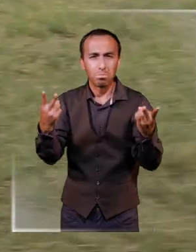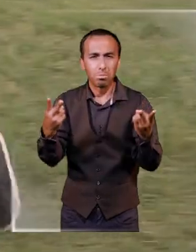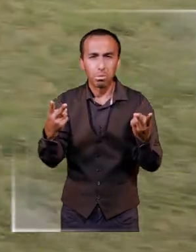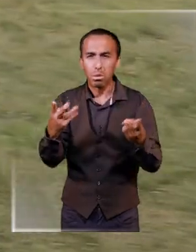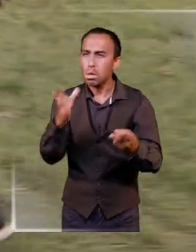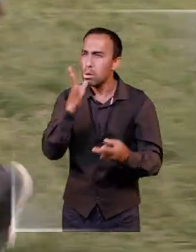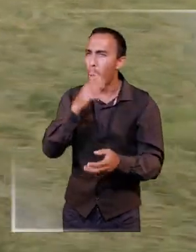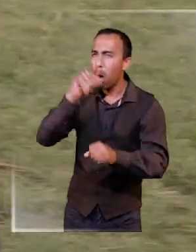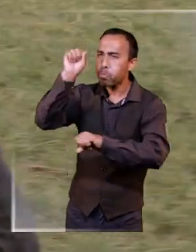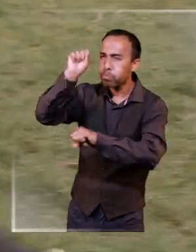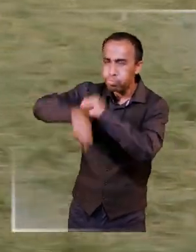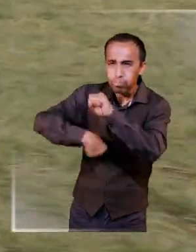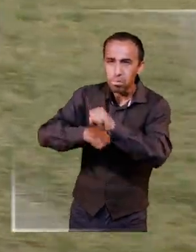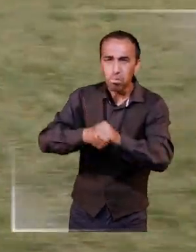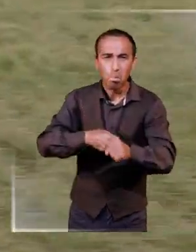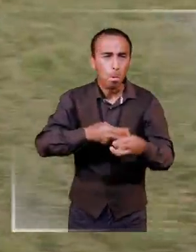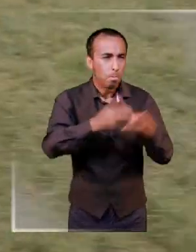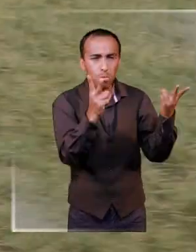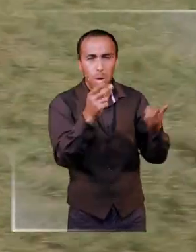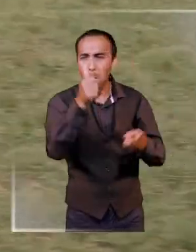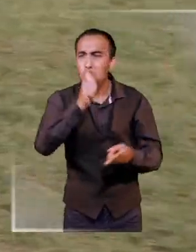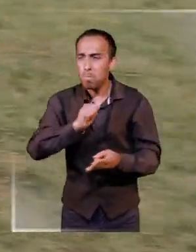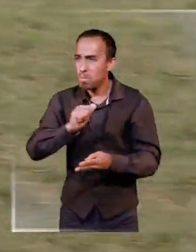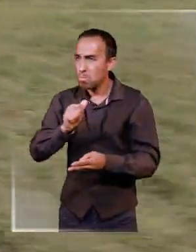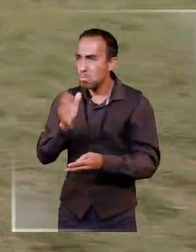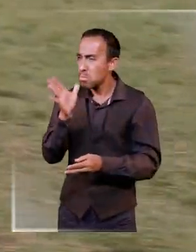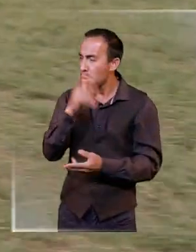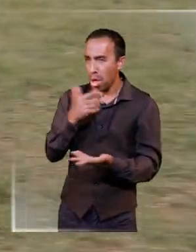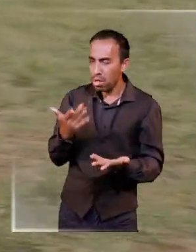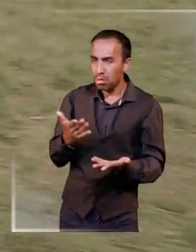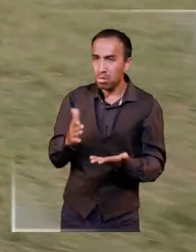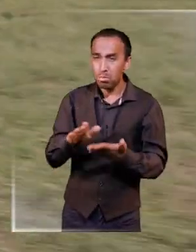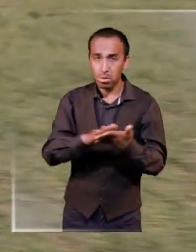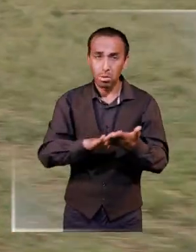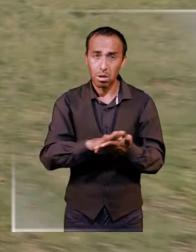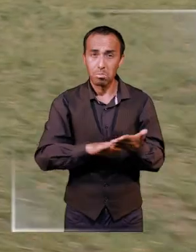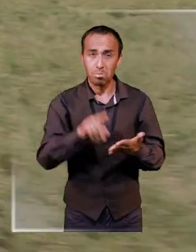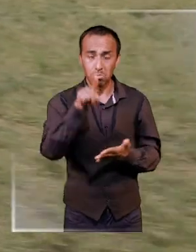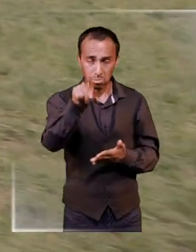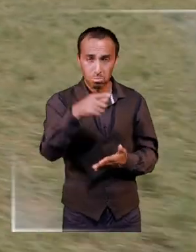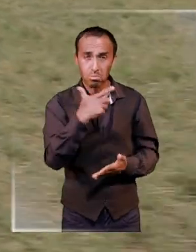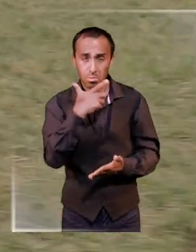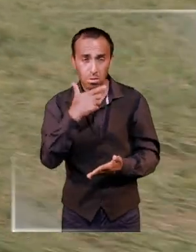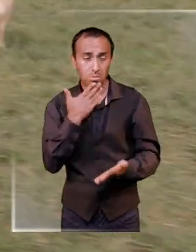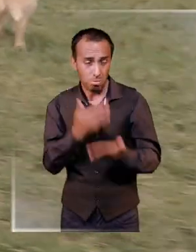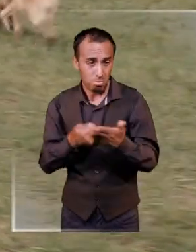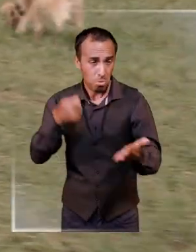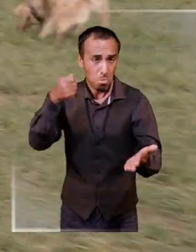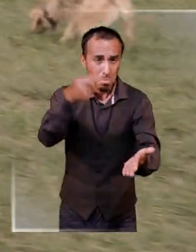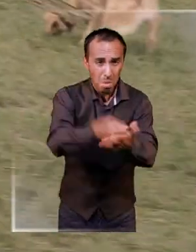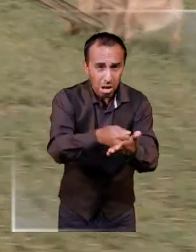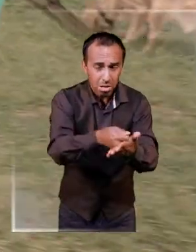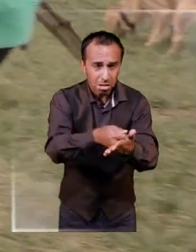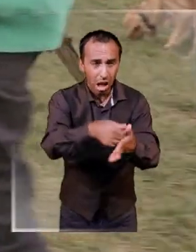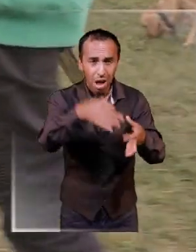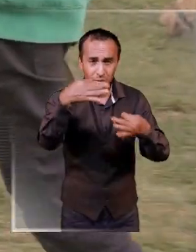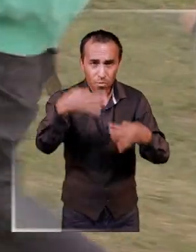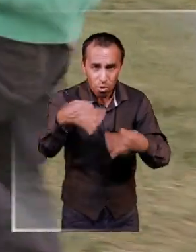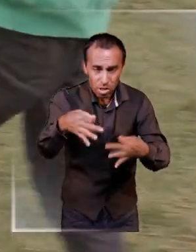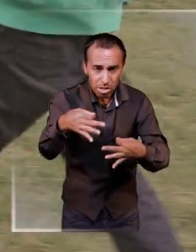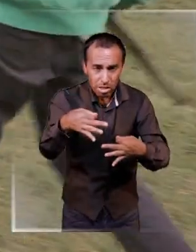reconoce en el sistema de salud, ni público ni privado. Si tú quieres que tu boleta del